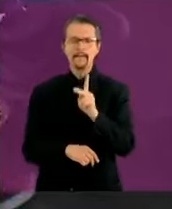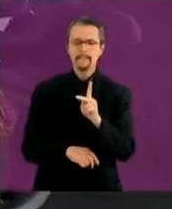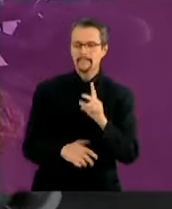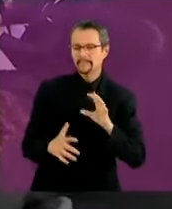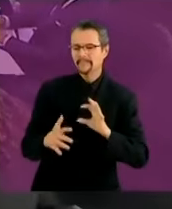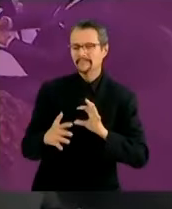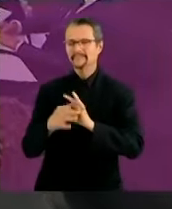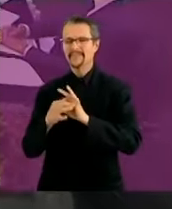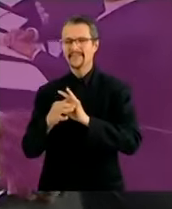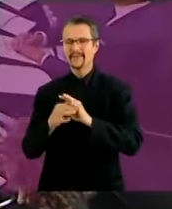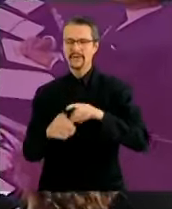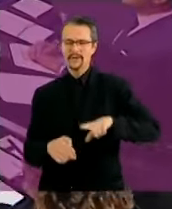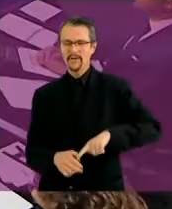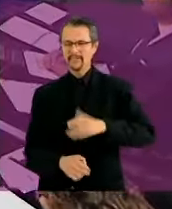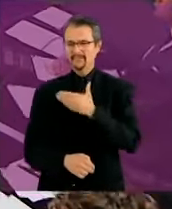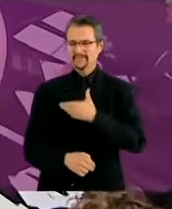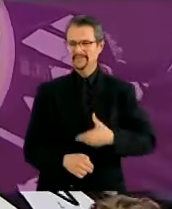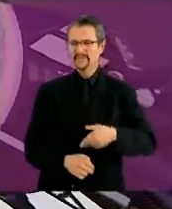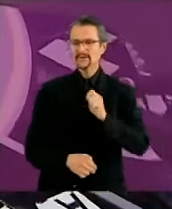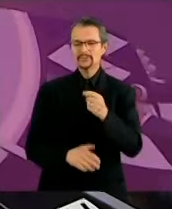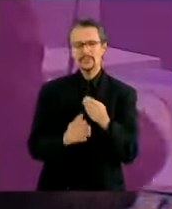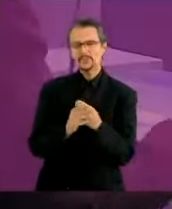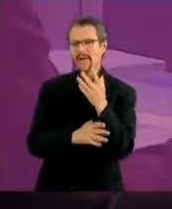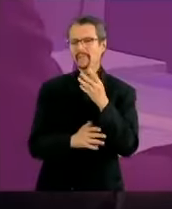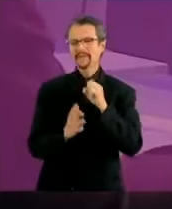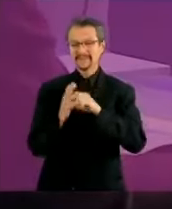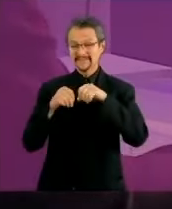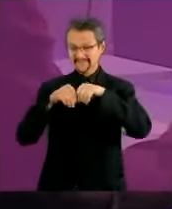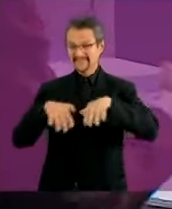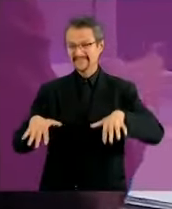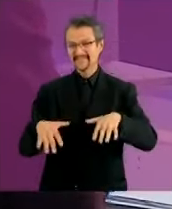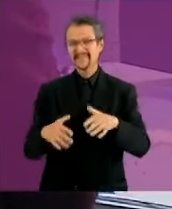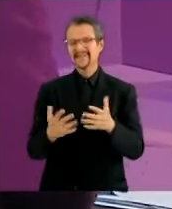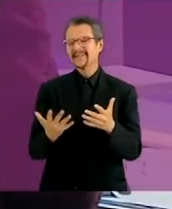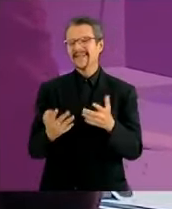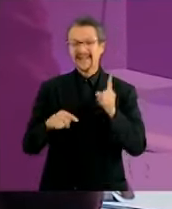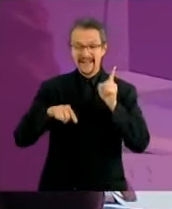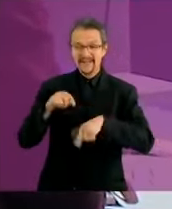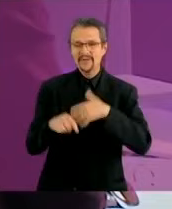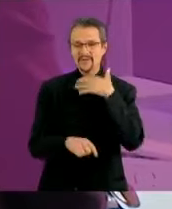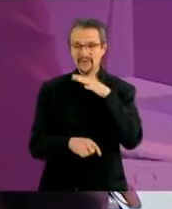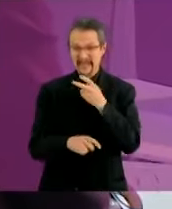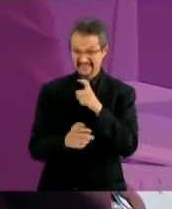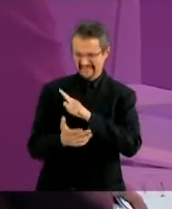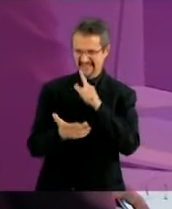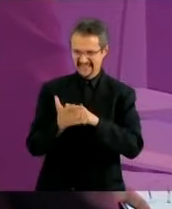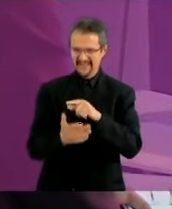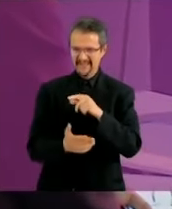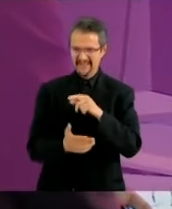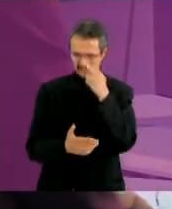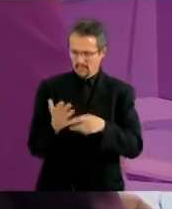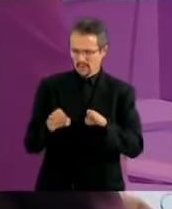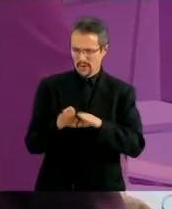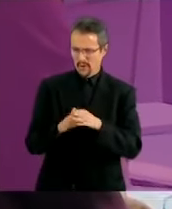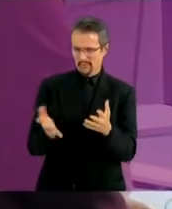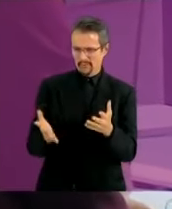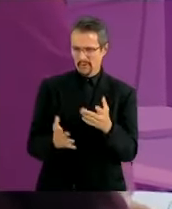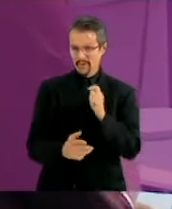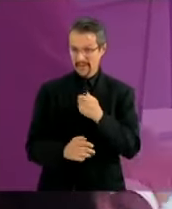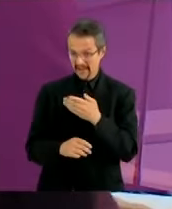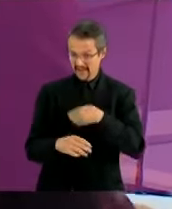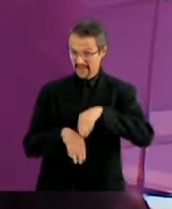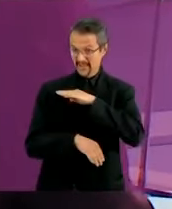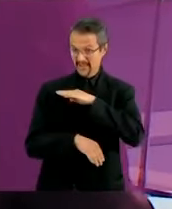su nuevo sistema anticorrupción. Eso es absolutamente ilegal. ¿Cómo que ella va a cuidar a quién le aplica la transparencia? ¿Qué